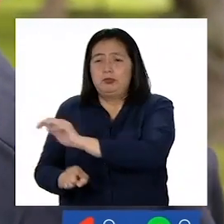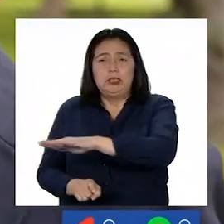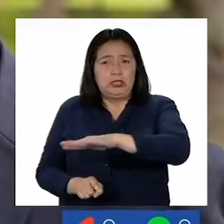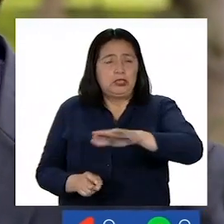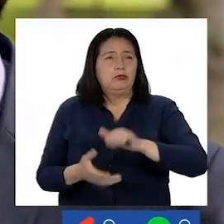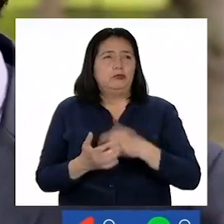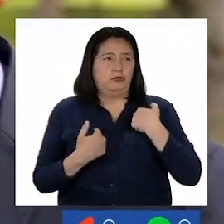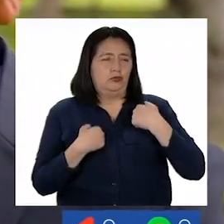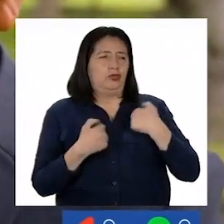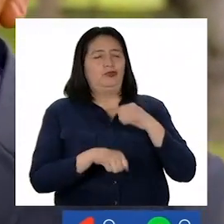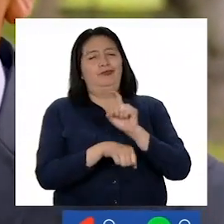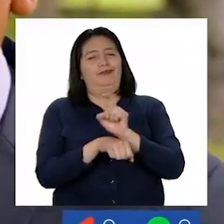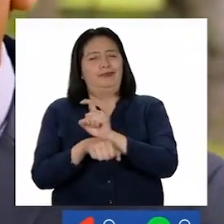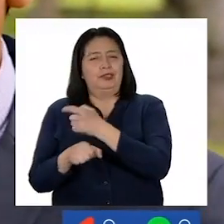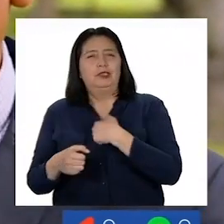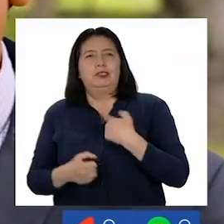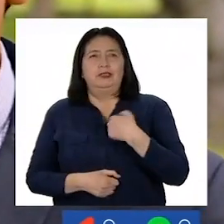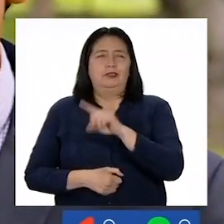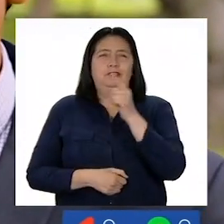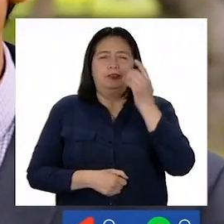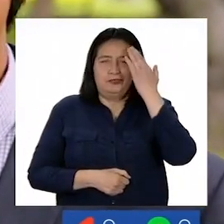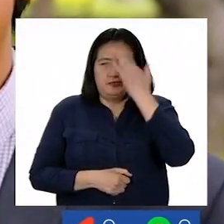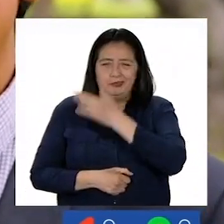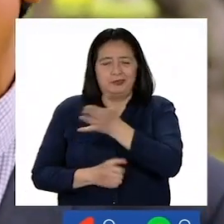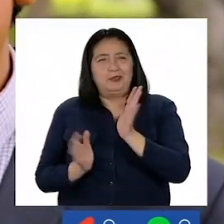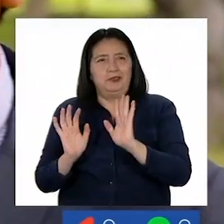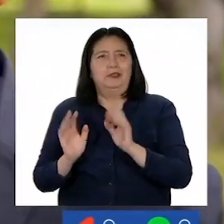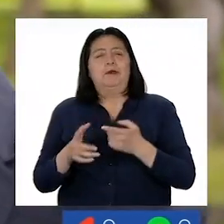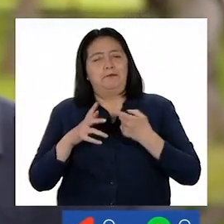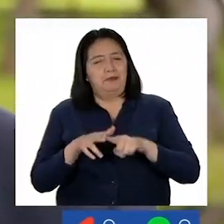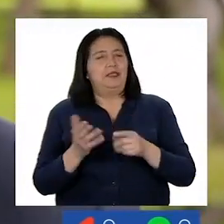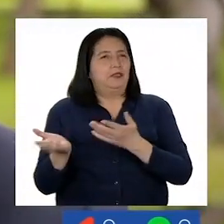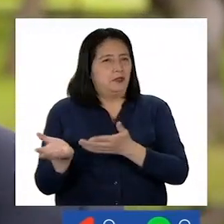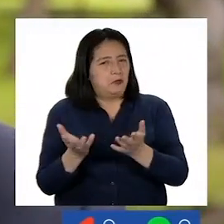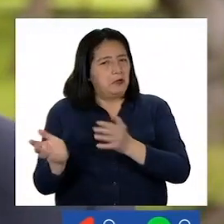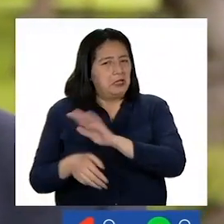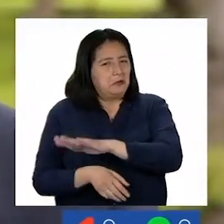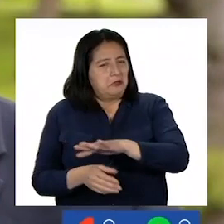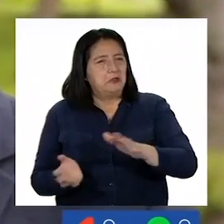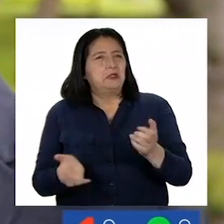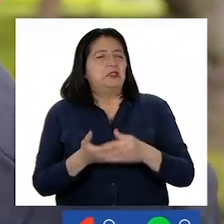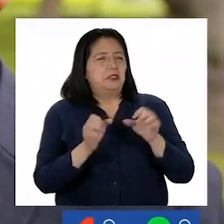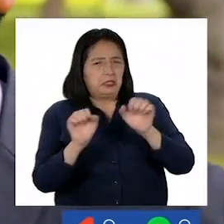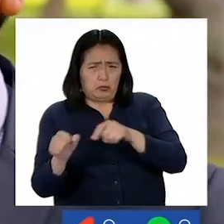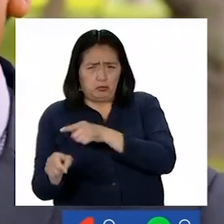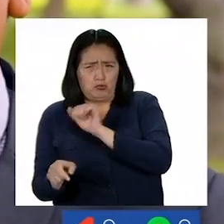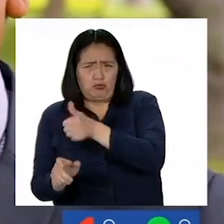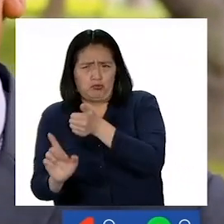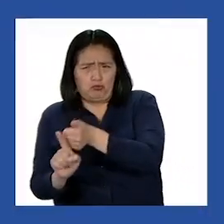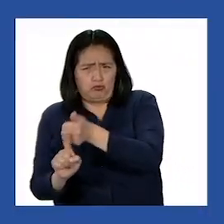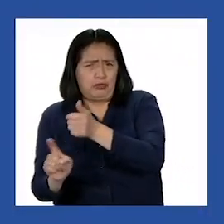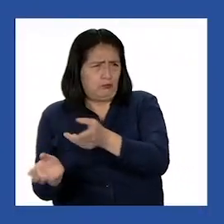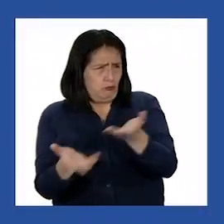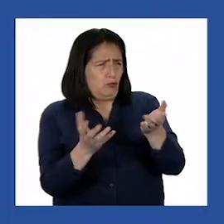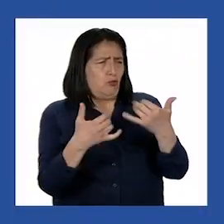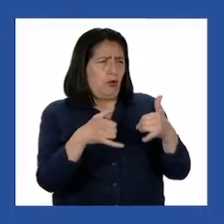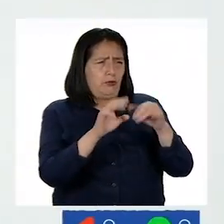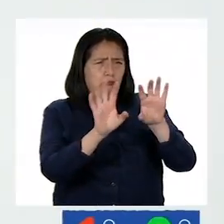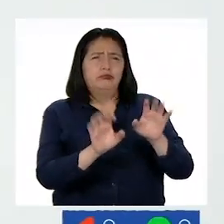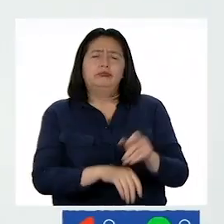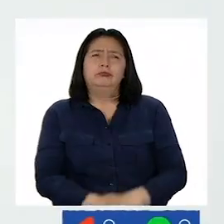ya de mi conocimiento, de lo poco que conocía sobre crear videojuegos, empecé a llevarlos a los niños a la posibilidad de crear sus propios videojuegos.